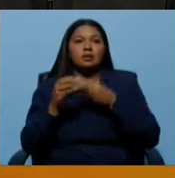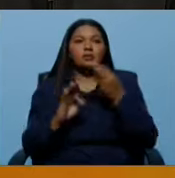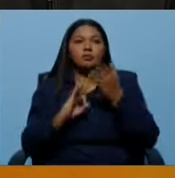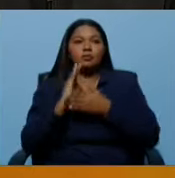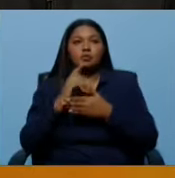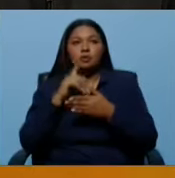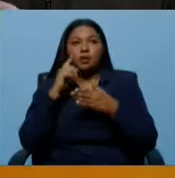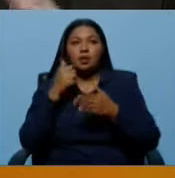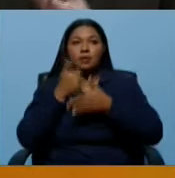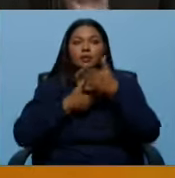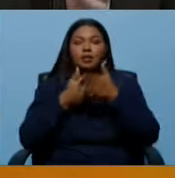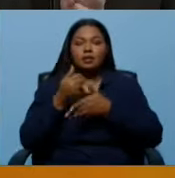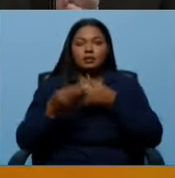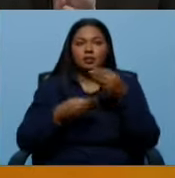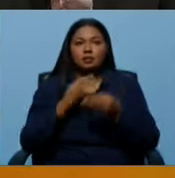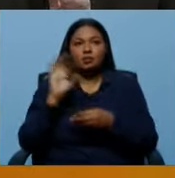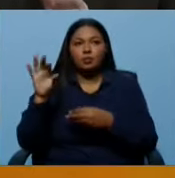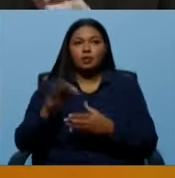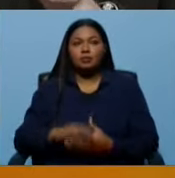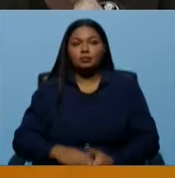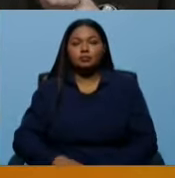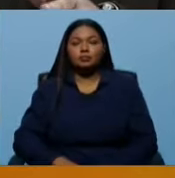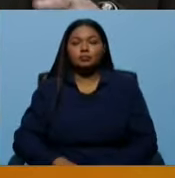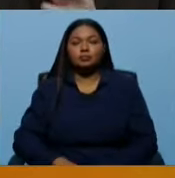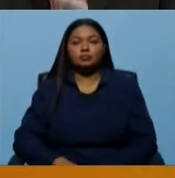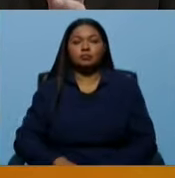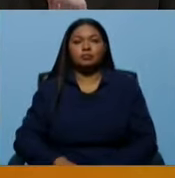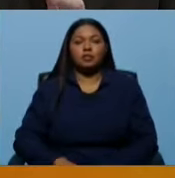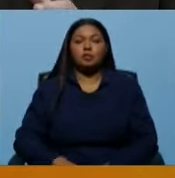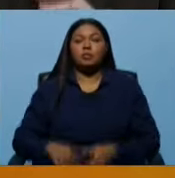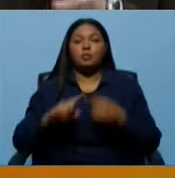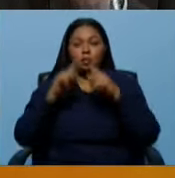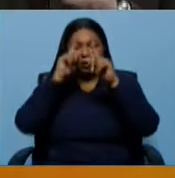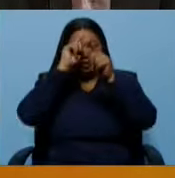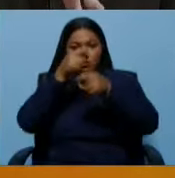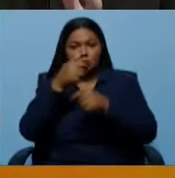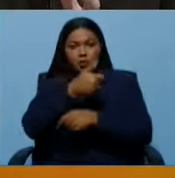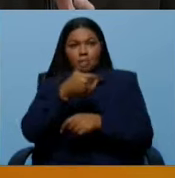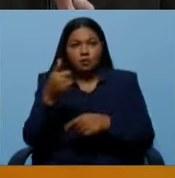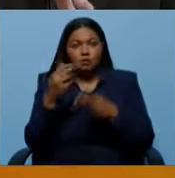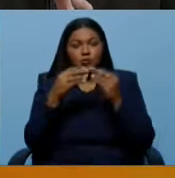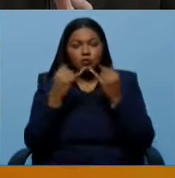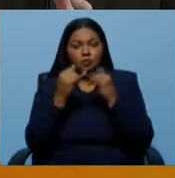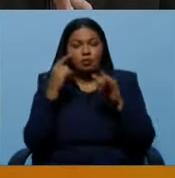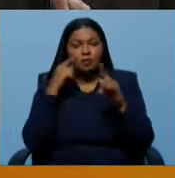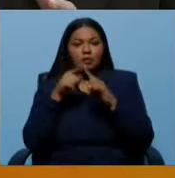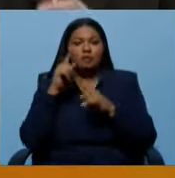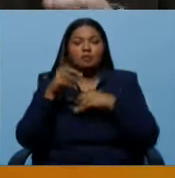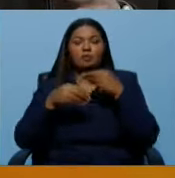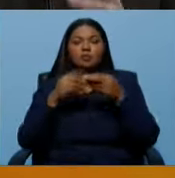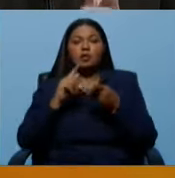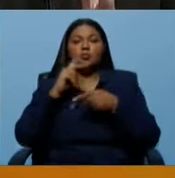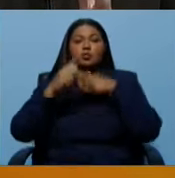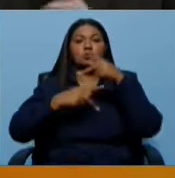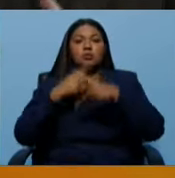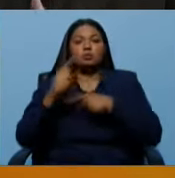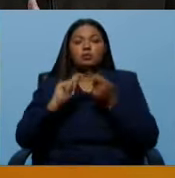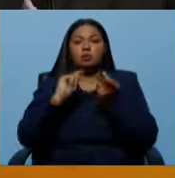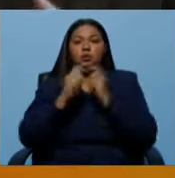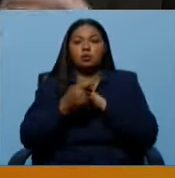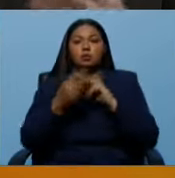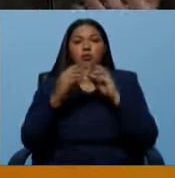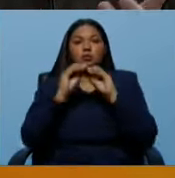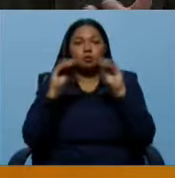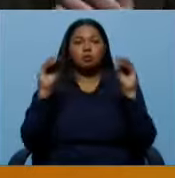en función de la batalla que significa nuestro país. Entonces el primer punto es reconocernos todas y todos. todos somos indispensables para el proceso de cambio, todos estamos convocados.